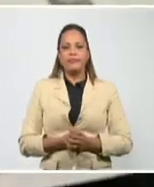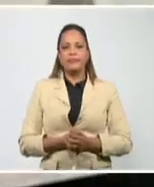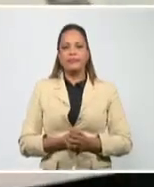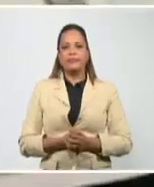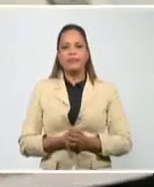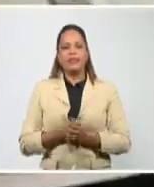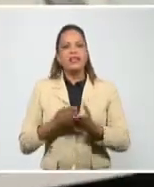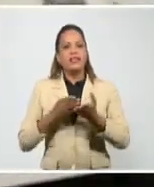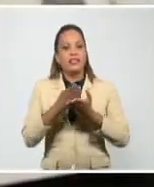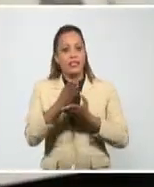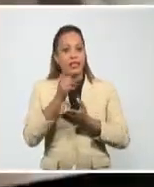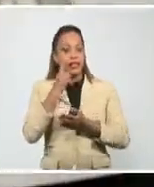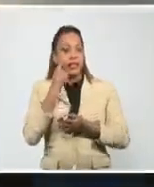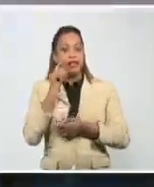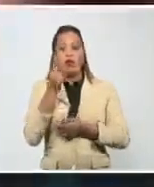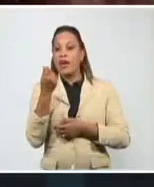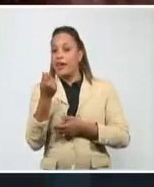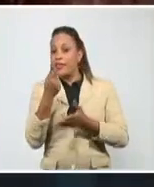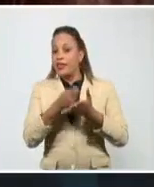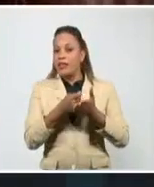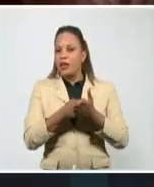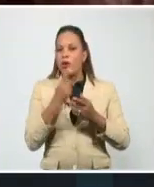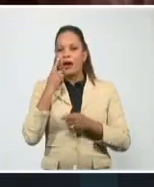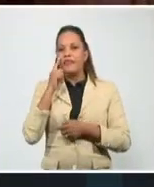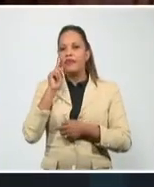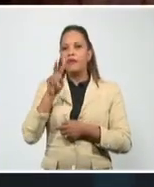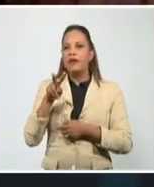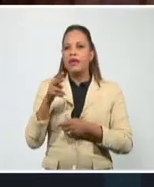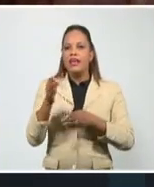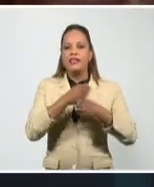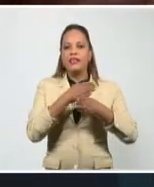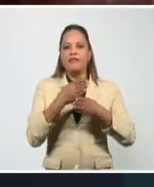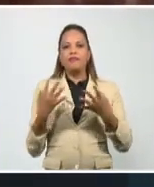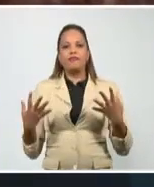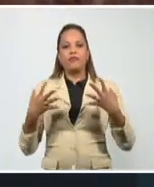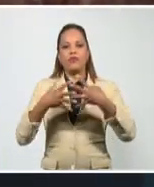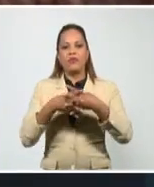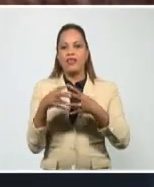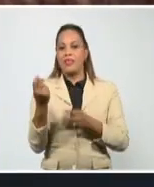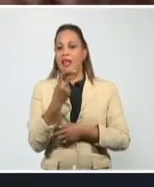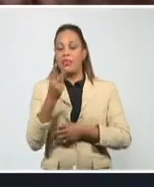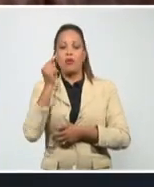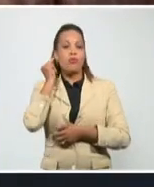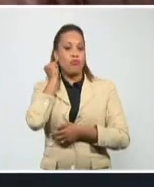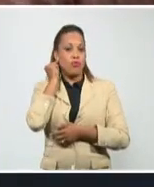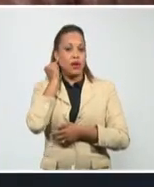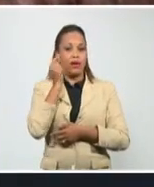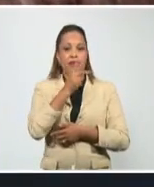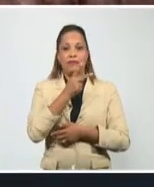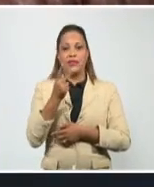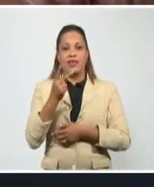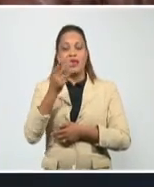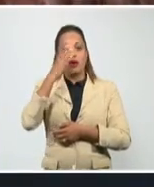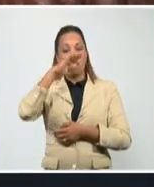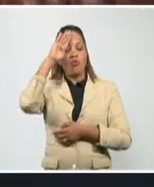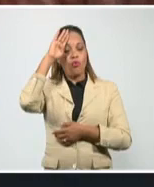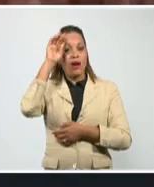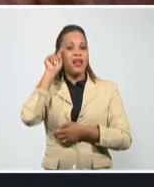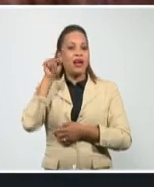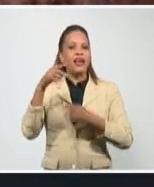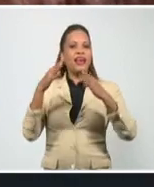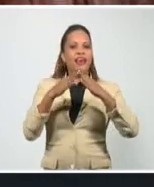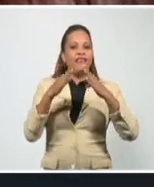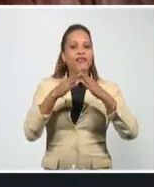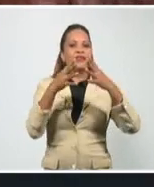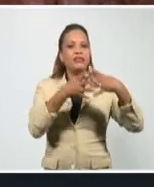Siguiendo el rastro del dinero aparecen los vínculos entre Bruguera y Larisa Diversen, abogada cubana radicada en Estados Unidos y